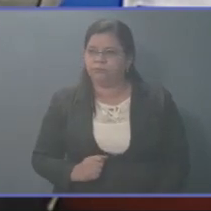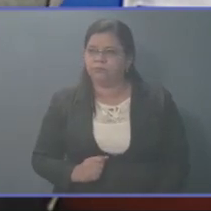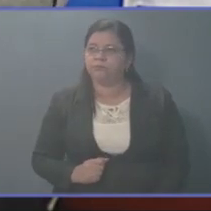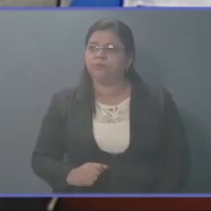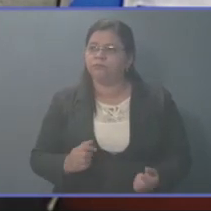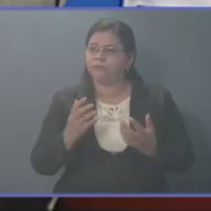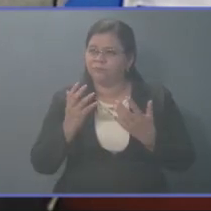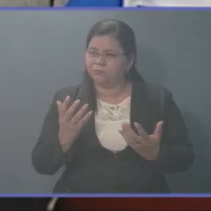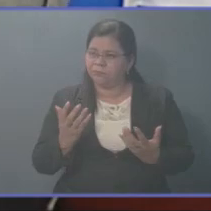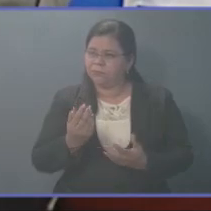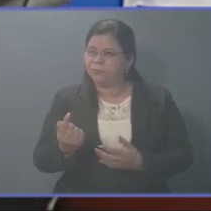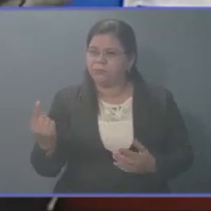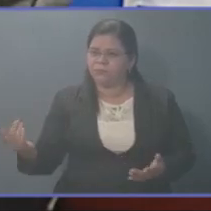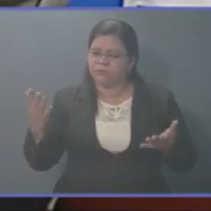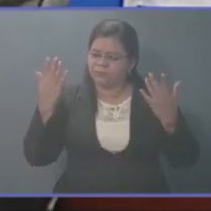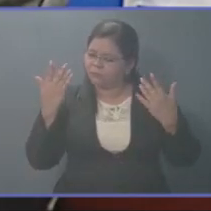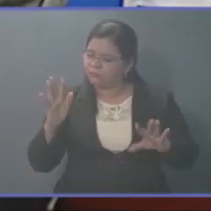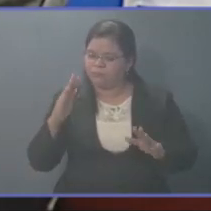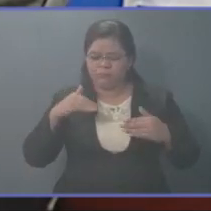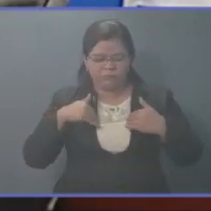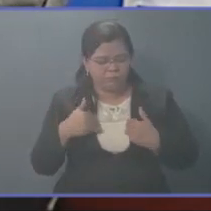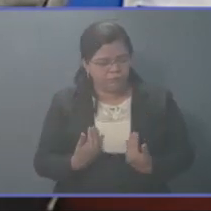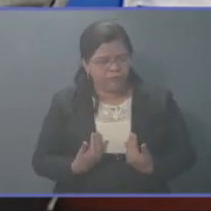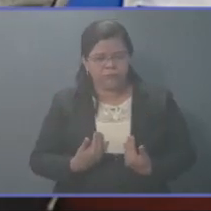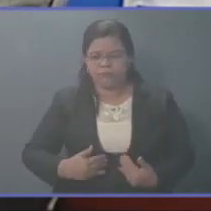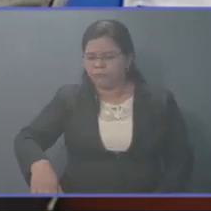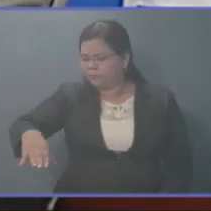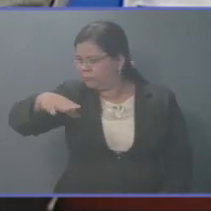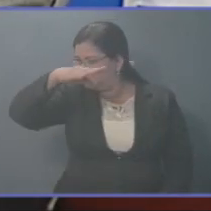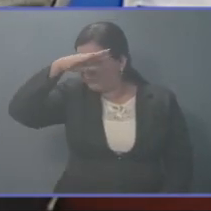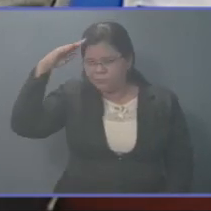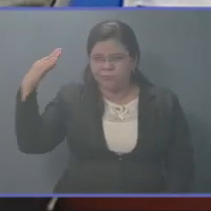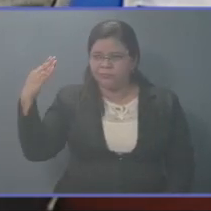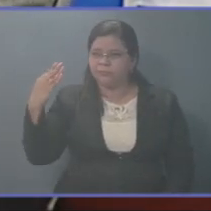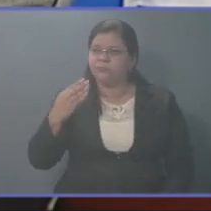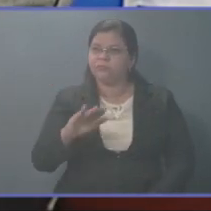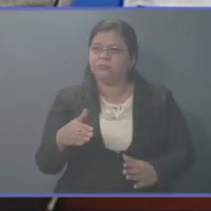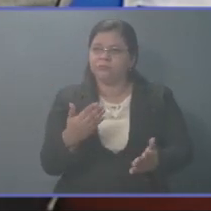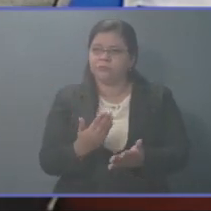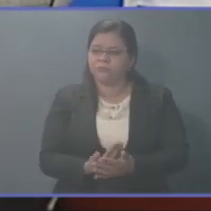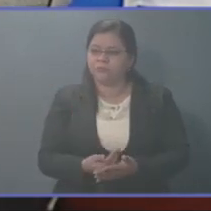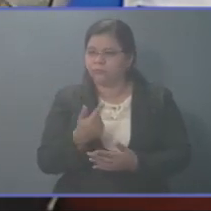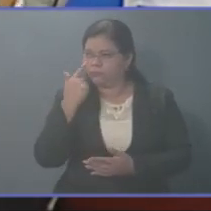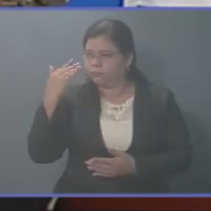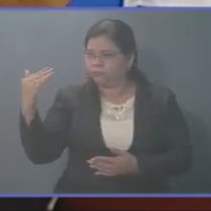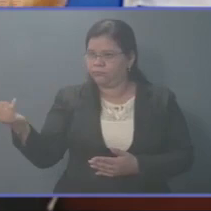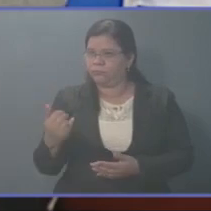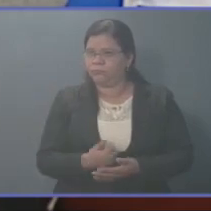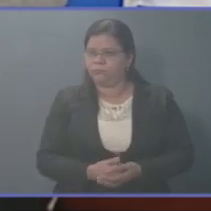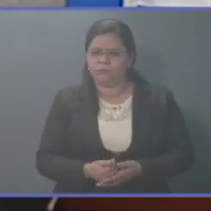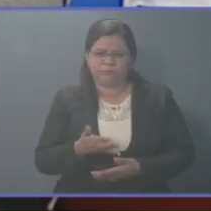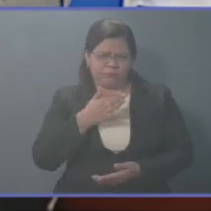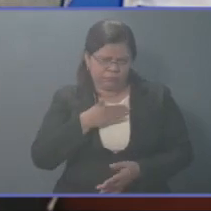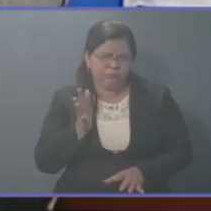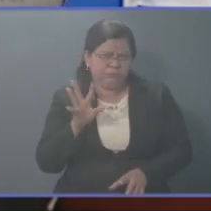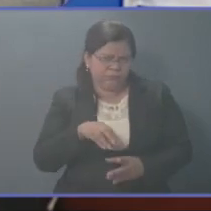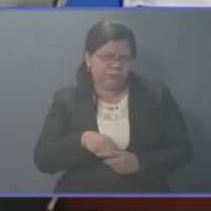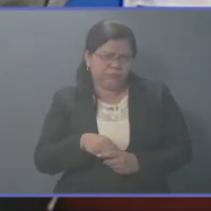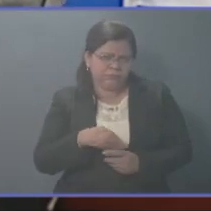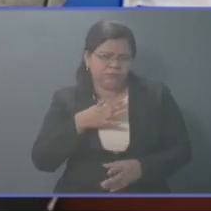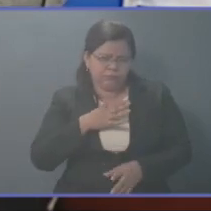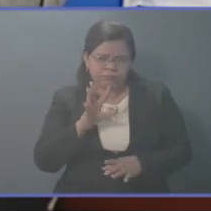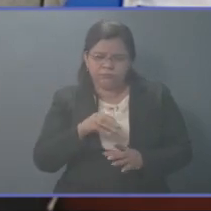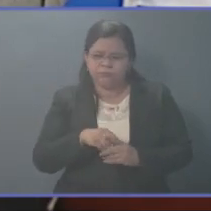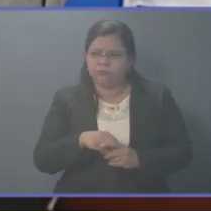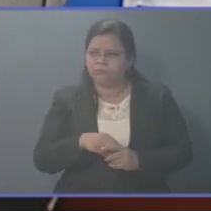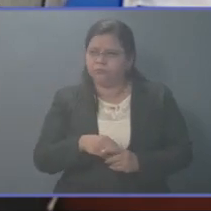un cansancio, hay un hartazgo en la gente con la clase política. Y ahí estoy yo también, en la